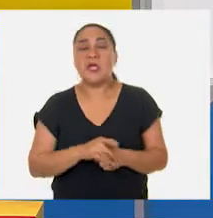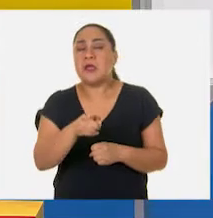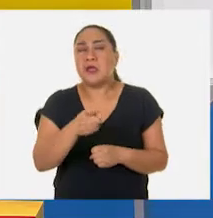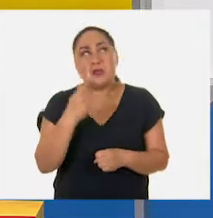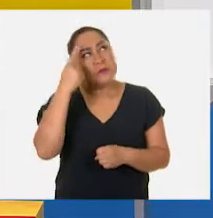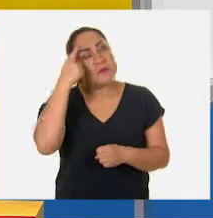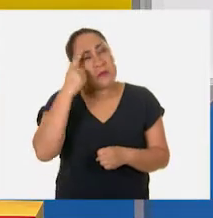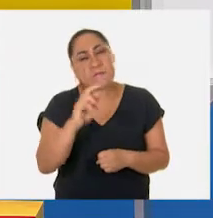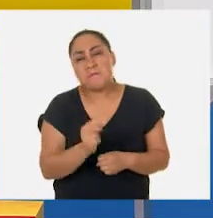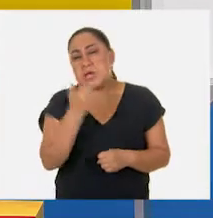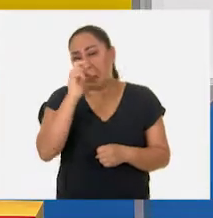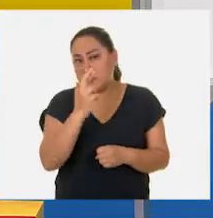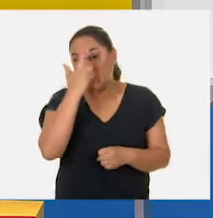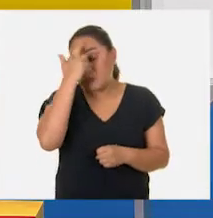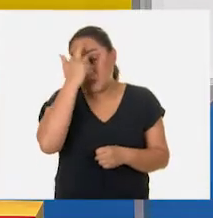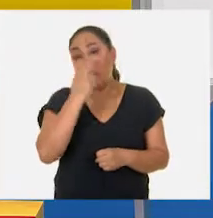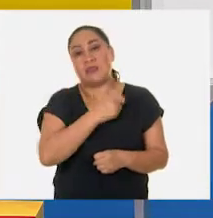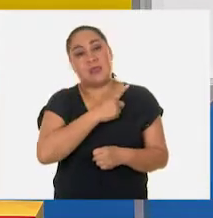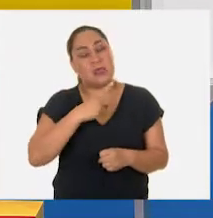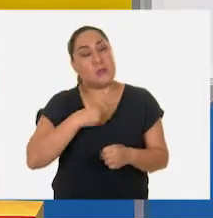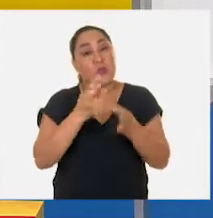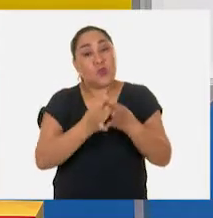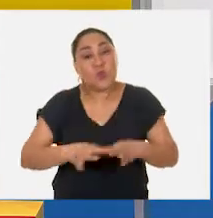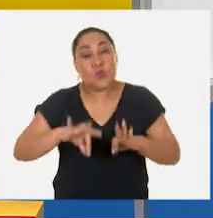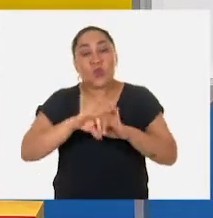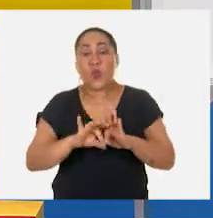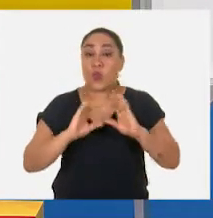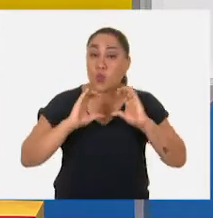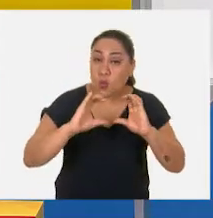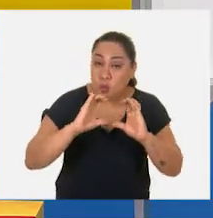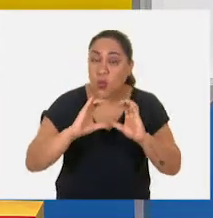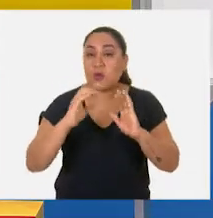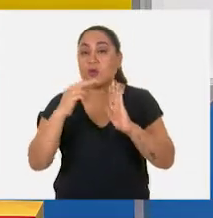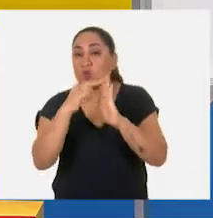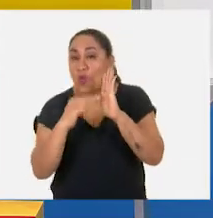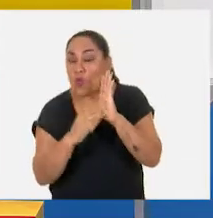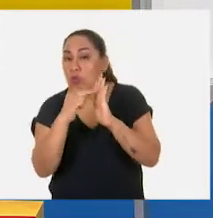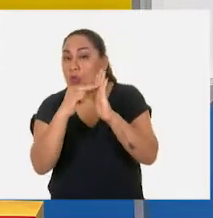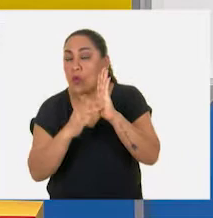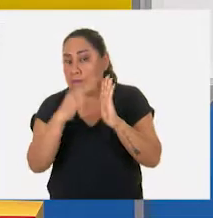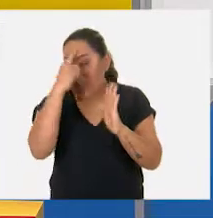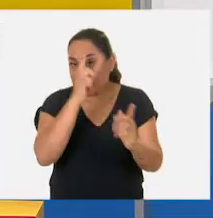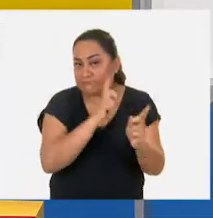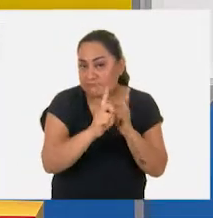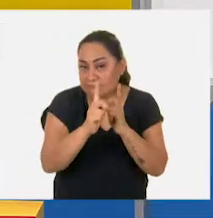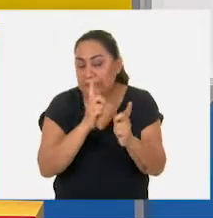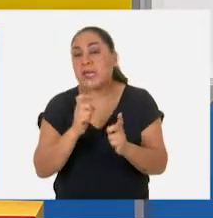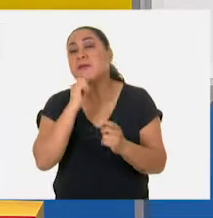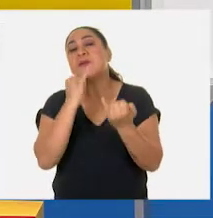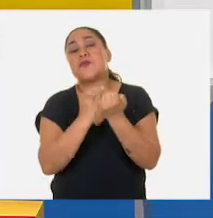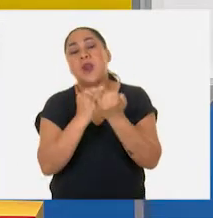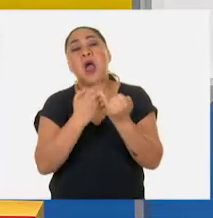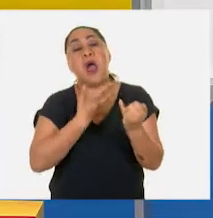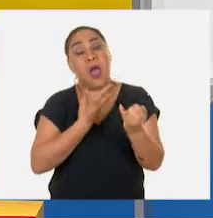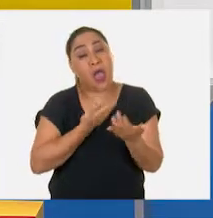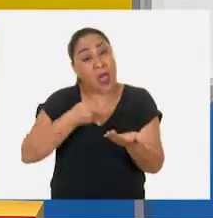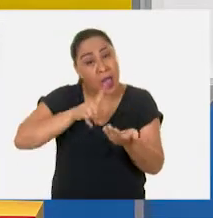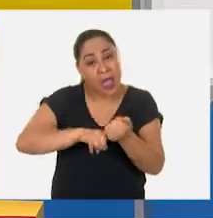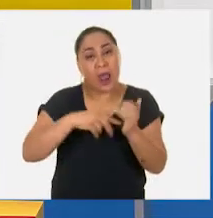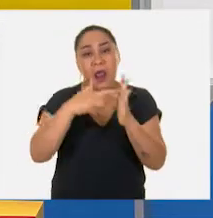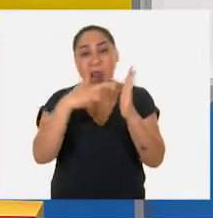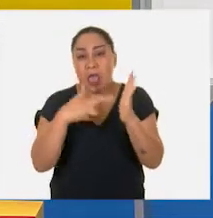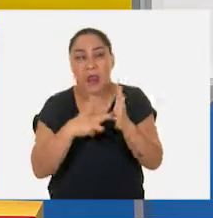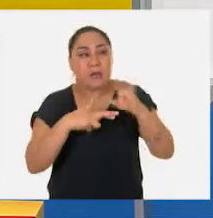que es importante respetar y cuidar las normas de convivencia que acordamos y las reglas propias de cada espacio y lugar en el que